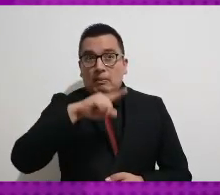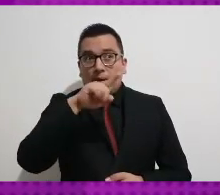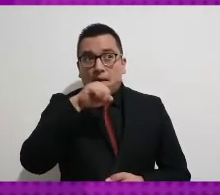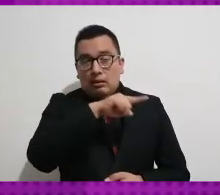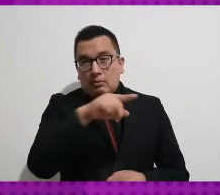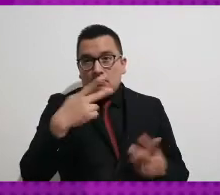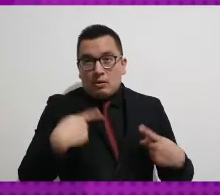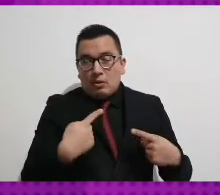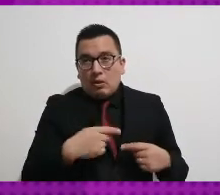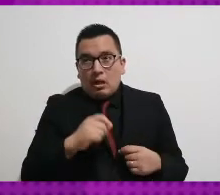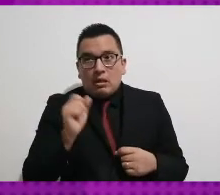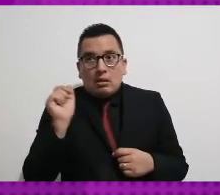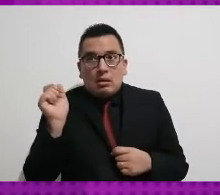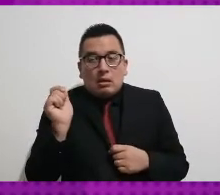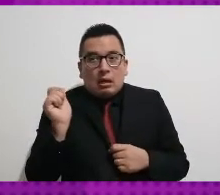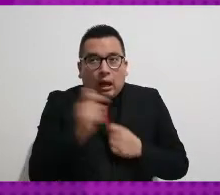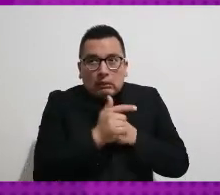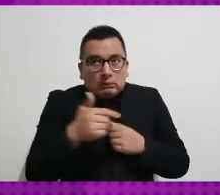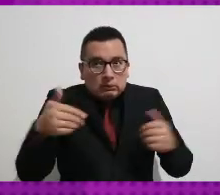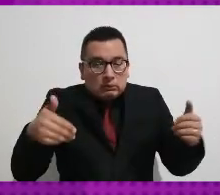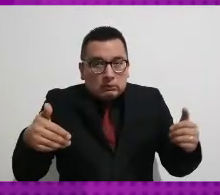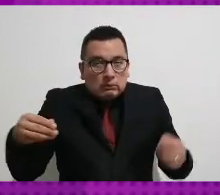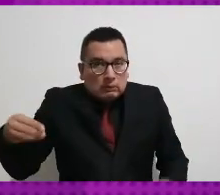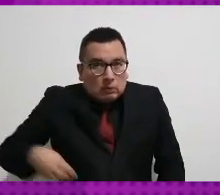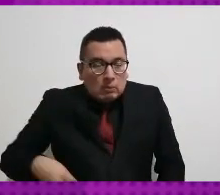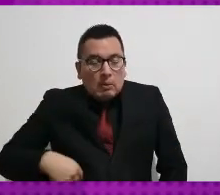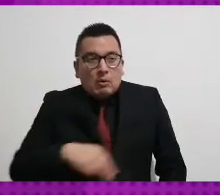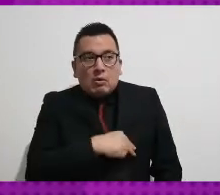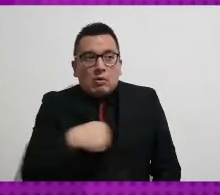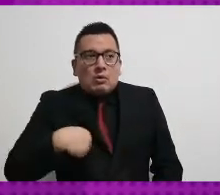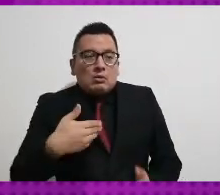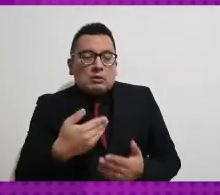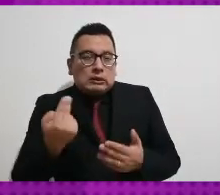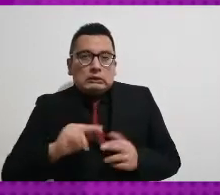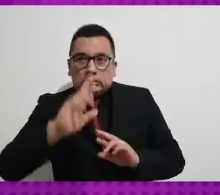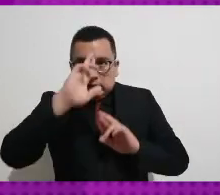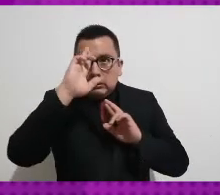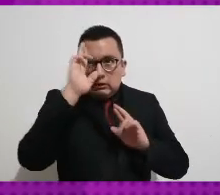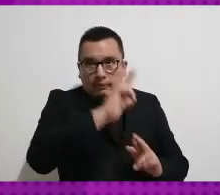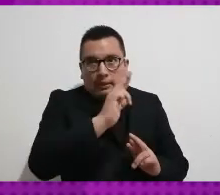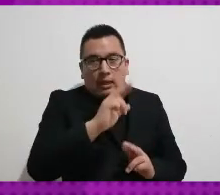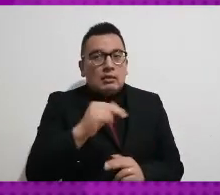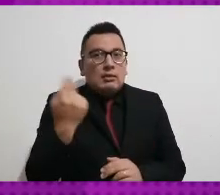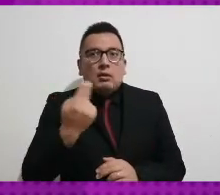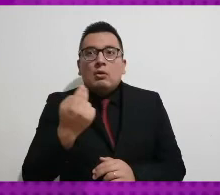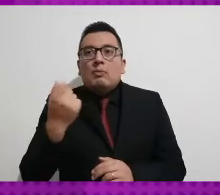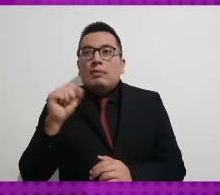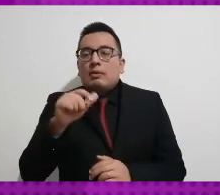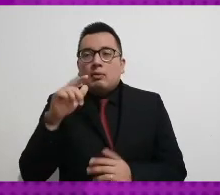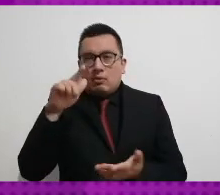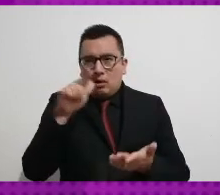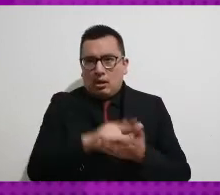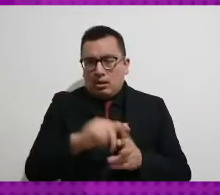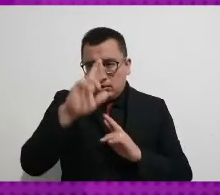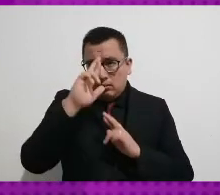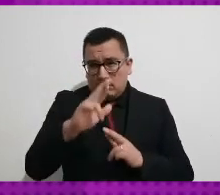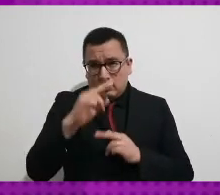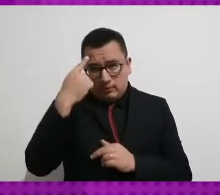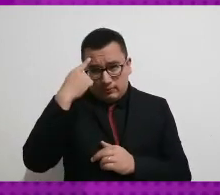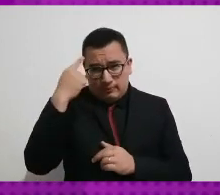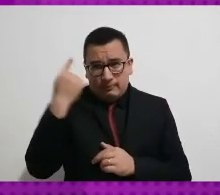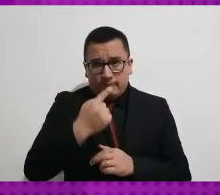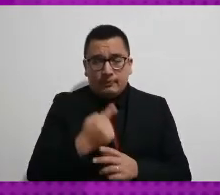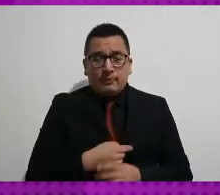responsables y respetamos también nuestros propios lineamientos y la propia ley para poder